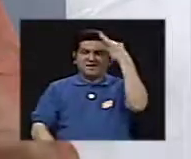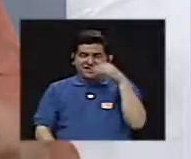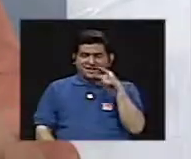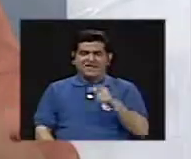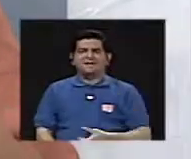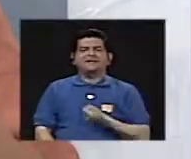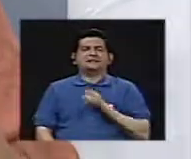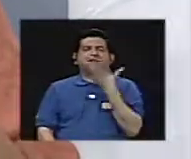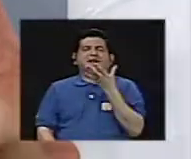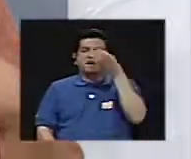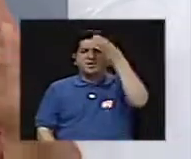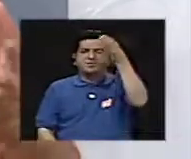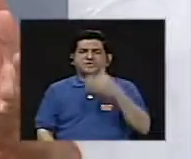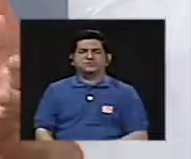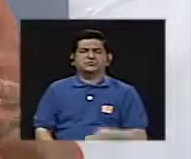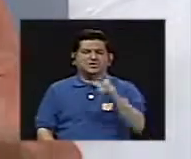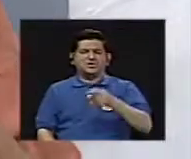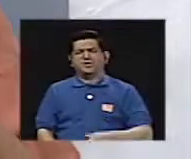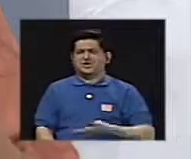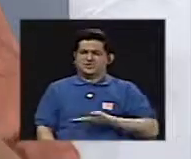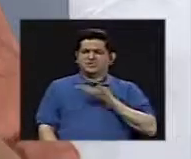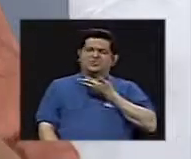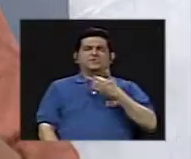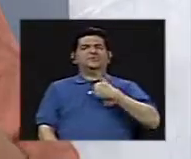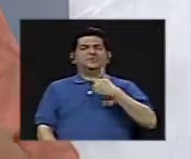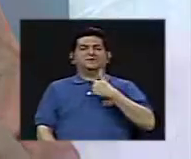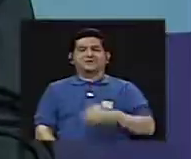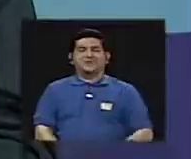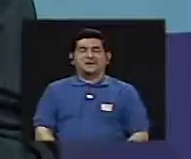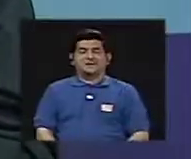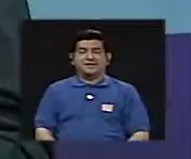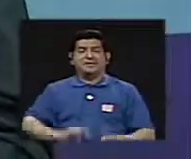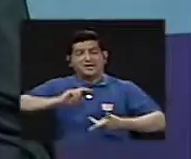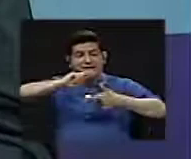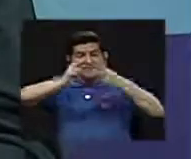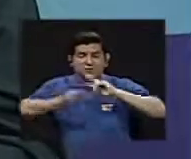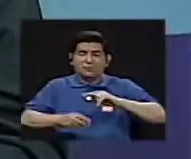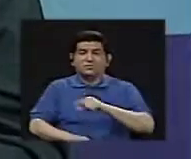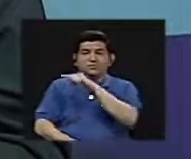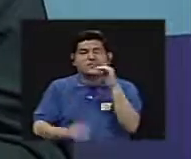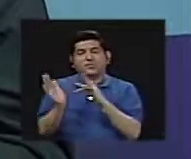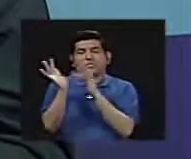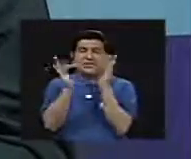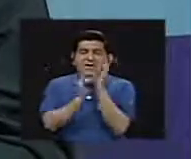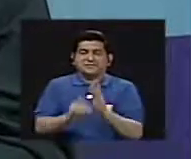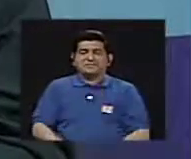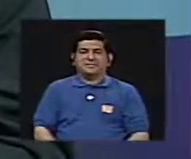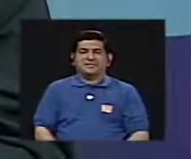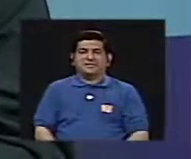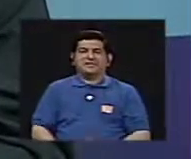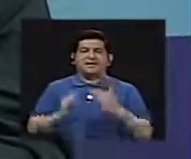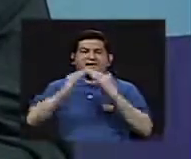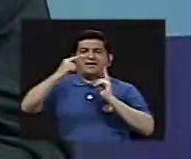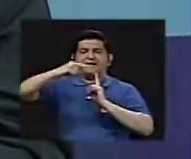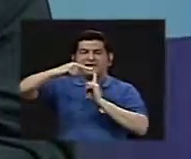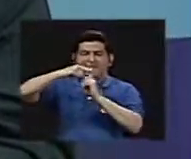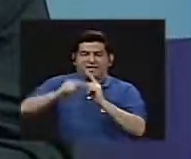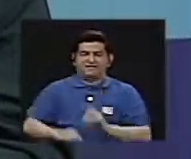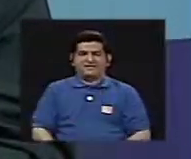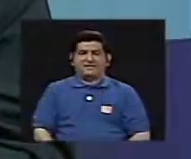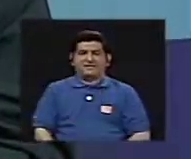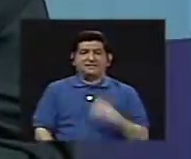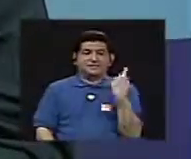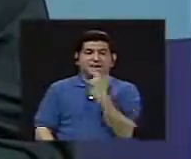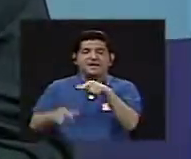esta expresión cultural y que se enorgullecen de tenerla. Sí, es al revés de la Semana Santa, por ejemplo, que es la iglesia de